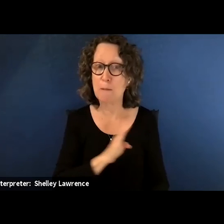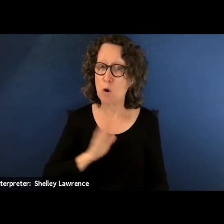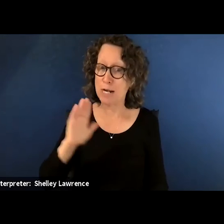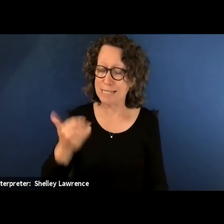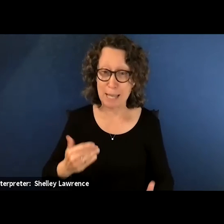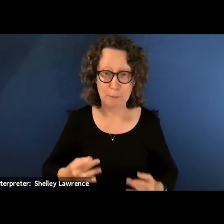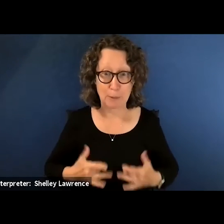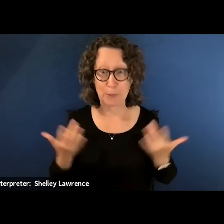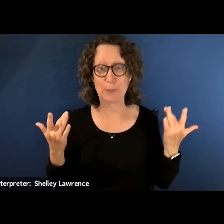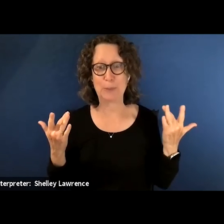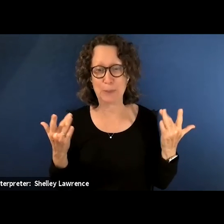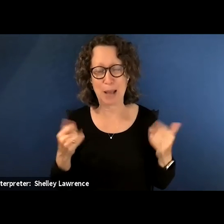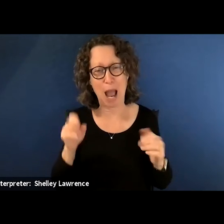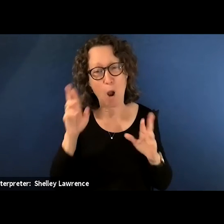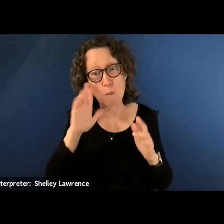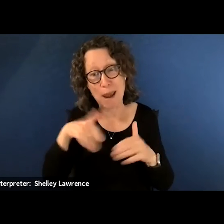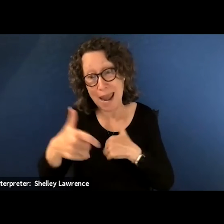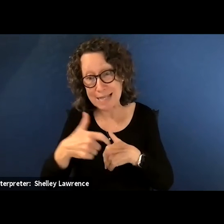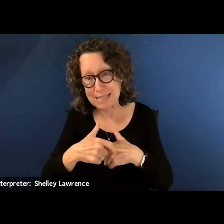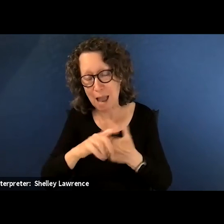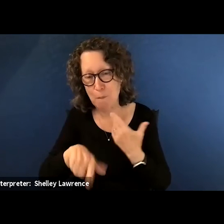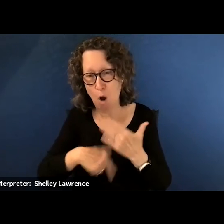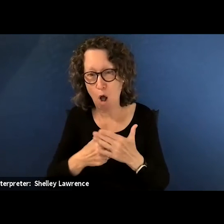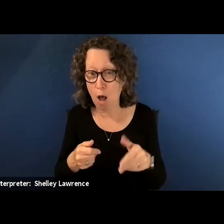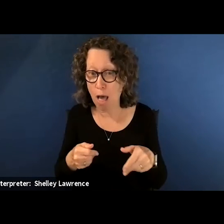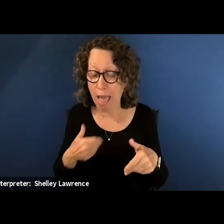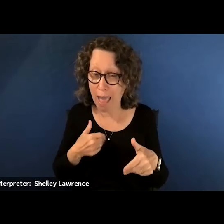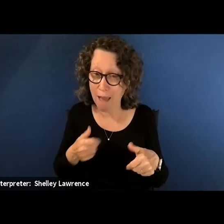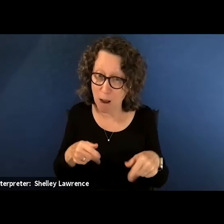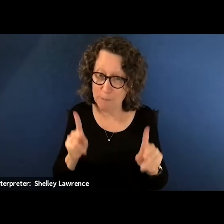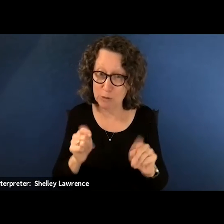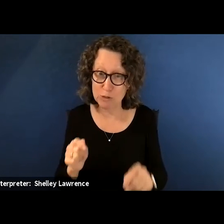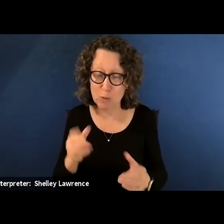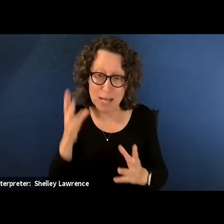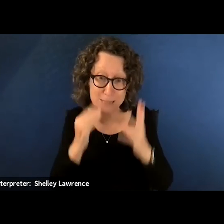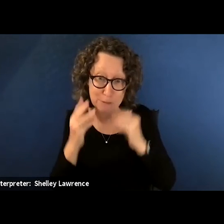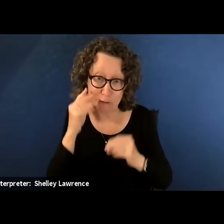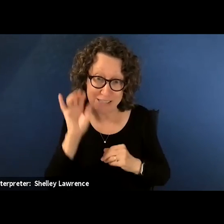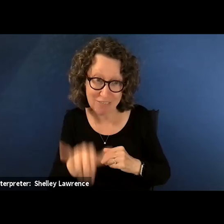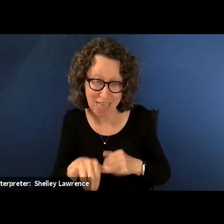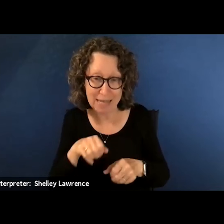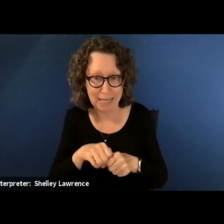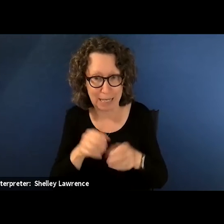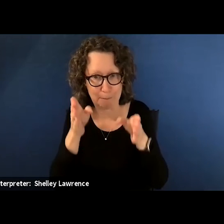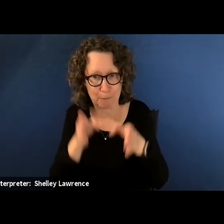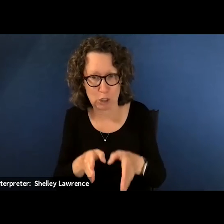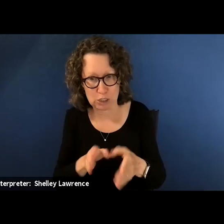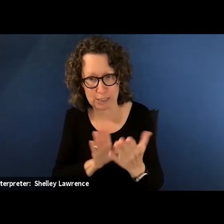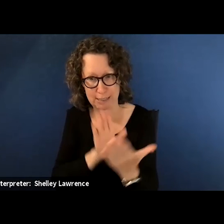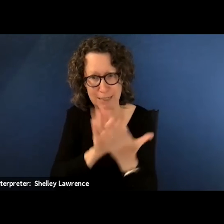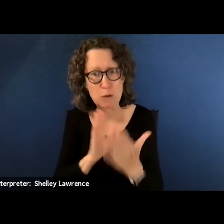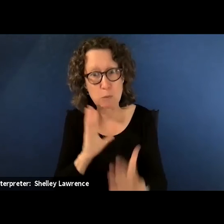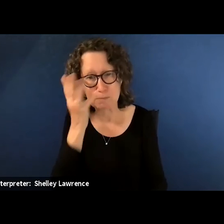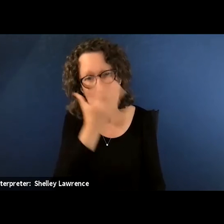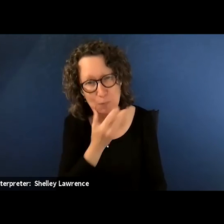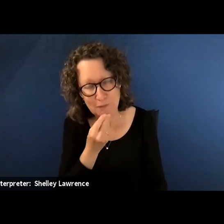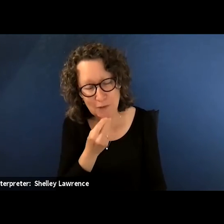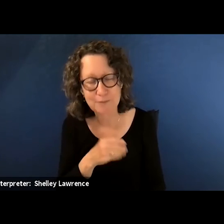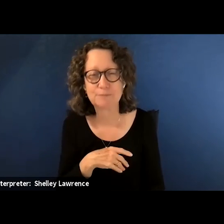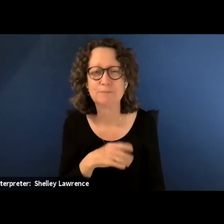el consejo parecía estar muy entusiasmado. Espero que la siguiente vez todos tengamos el privilegio de experimentar esto en persona. Fue